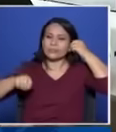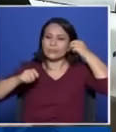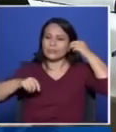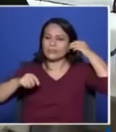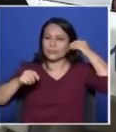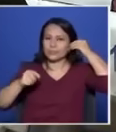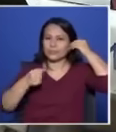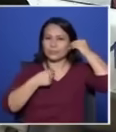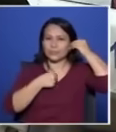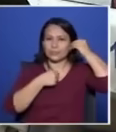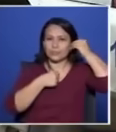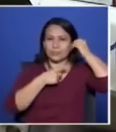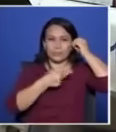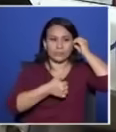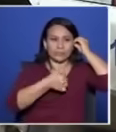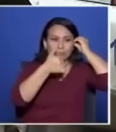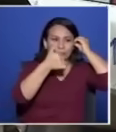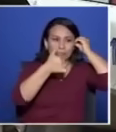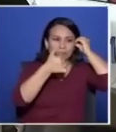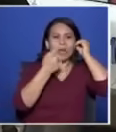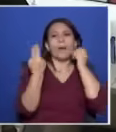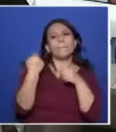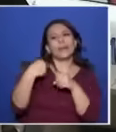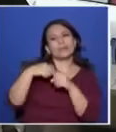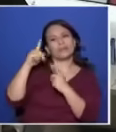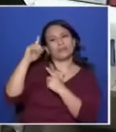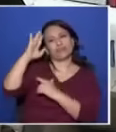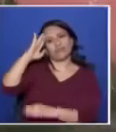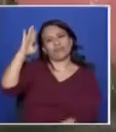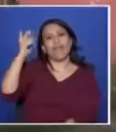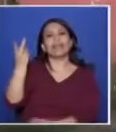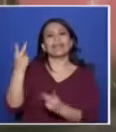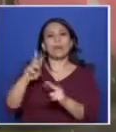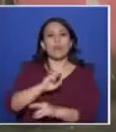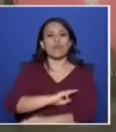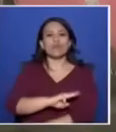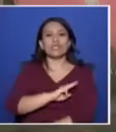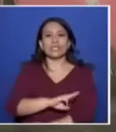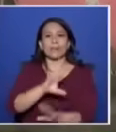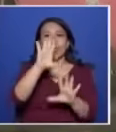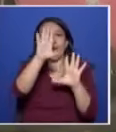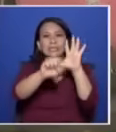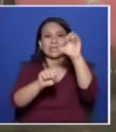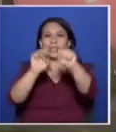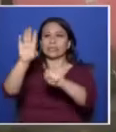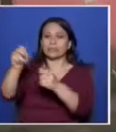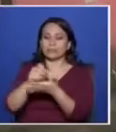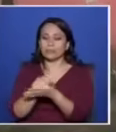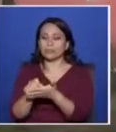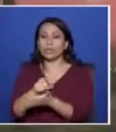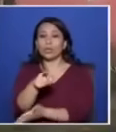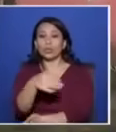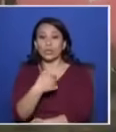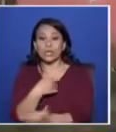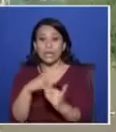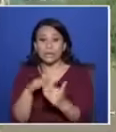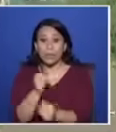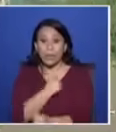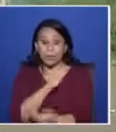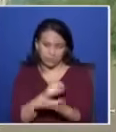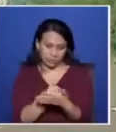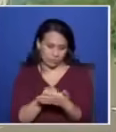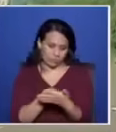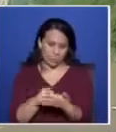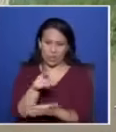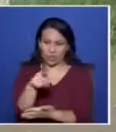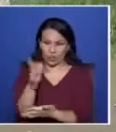De acuerdo con los jefes policiales, han pedido la participación del municipio para recuperar las viviendas e incluso que algunas de ellas